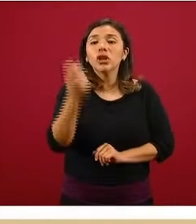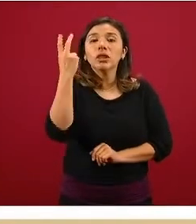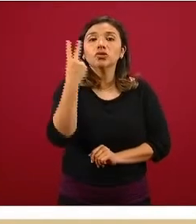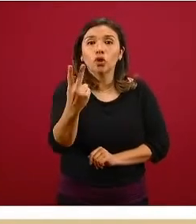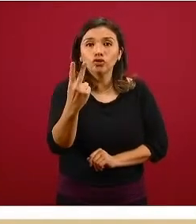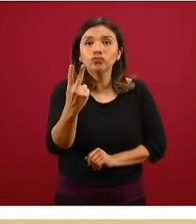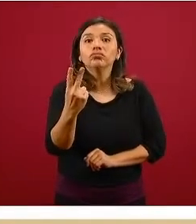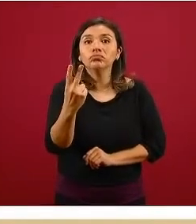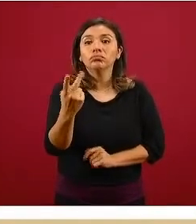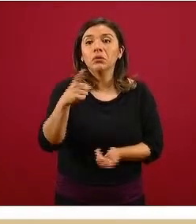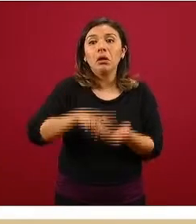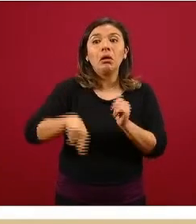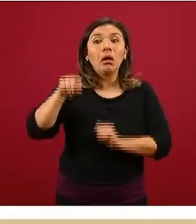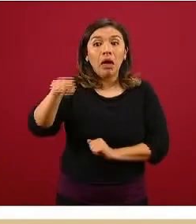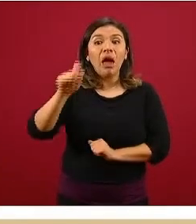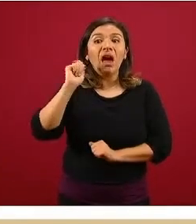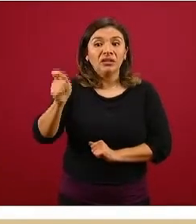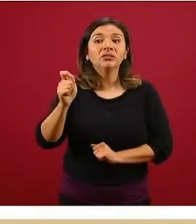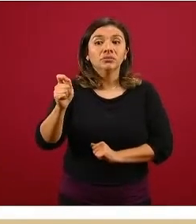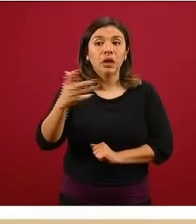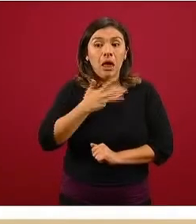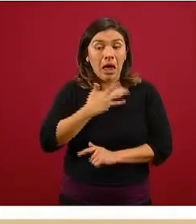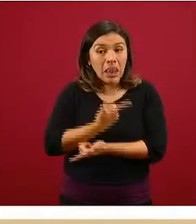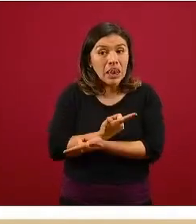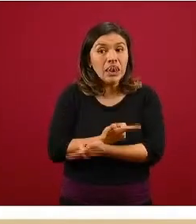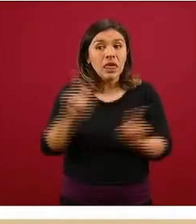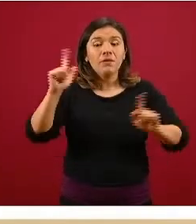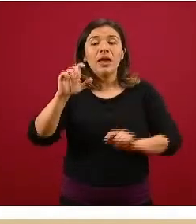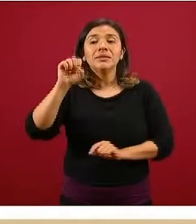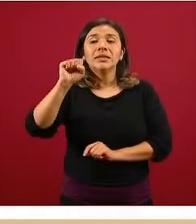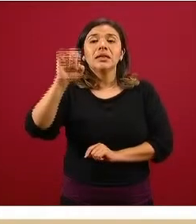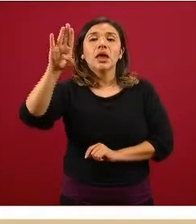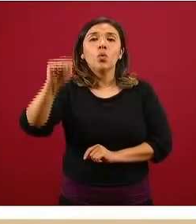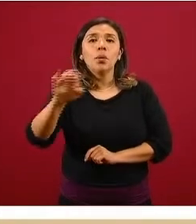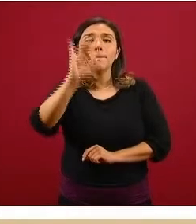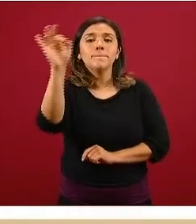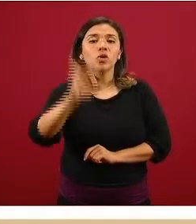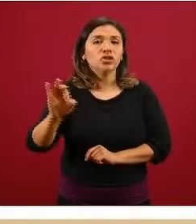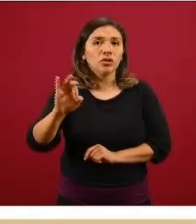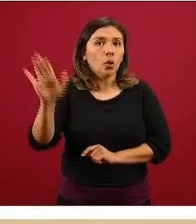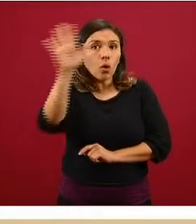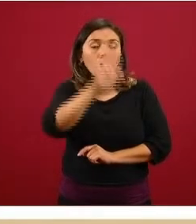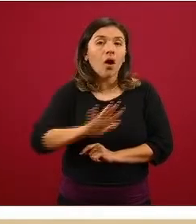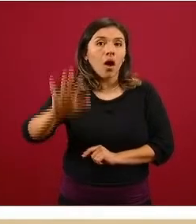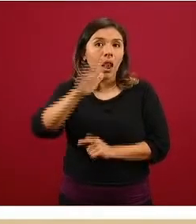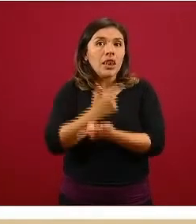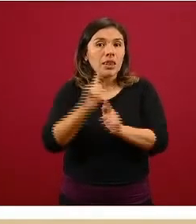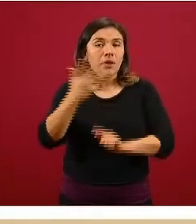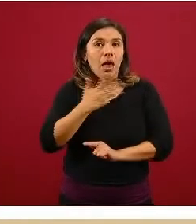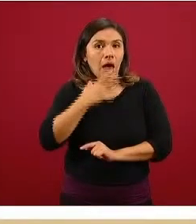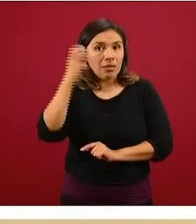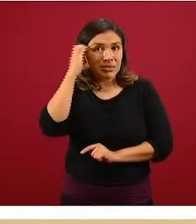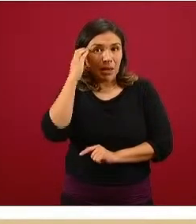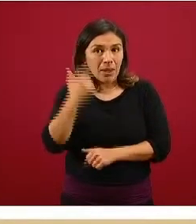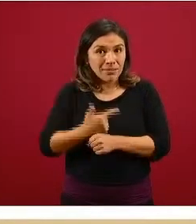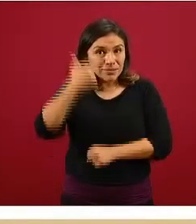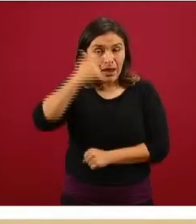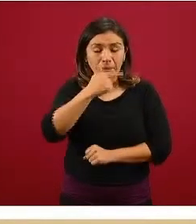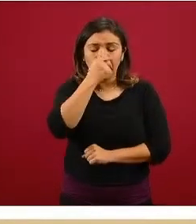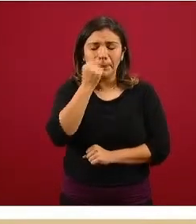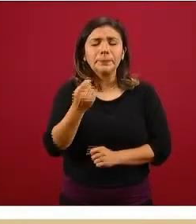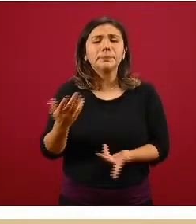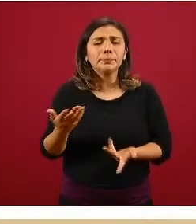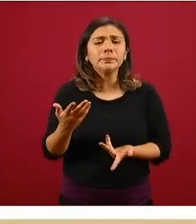7.202. Esto representa una disponibilidad del 69% del total de camas.